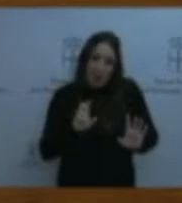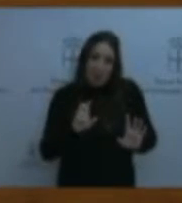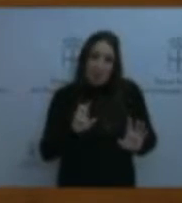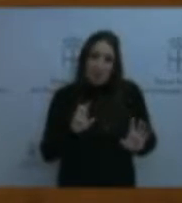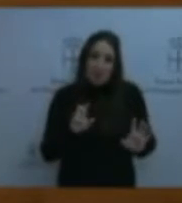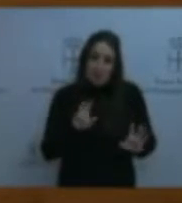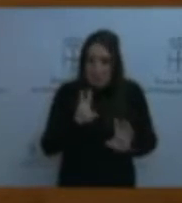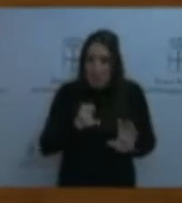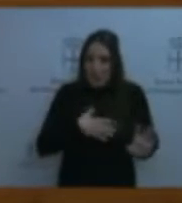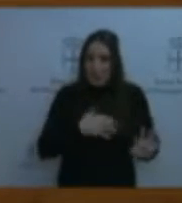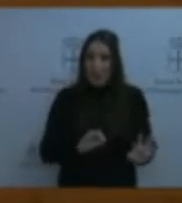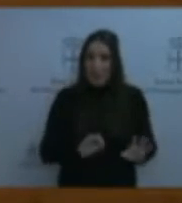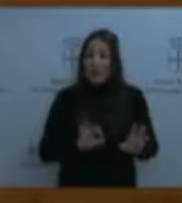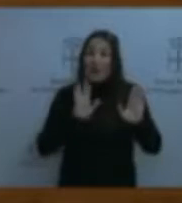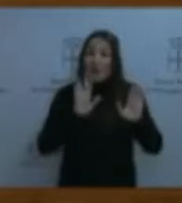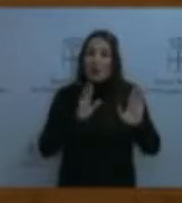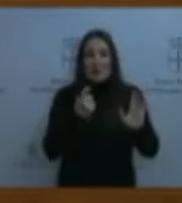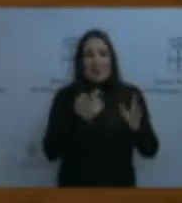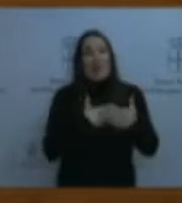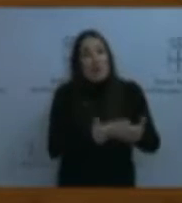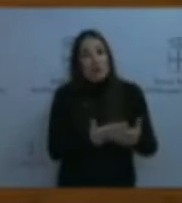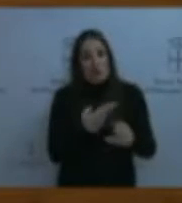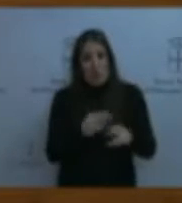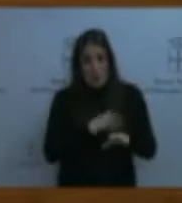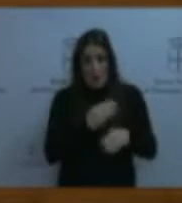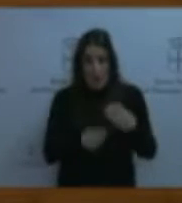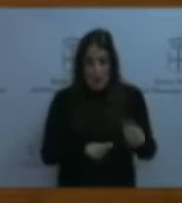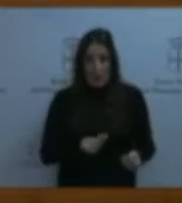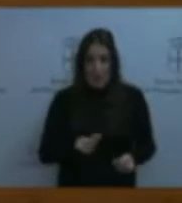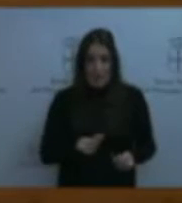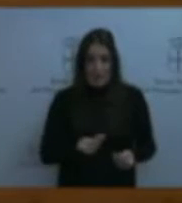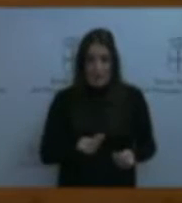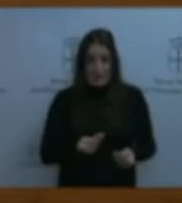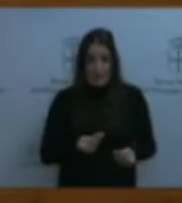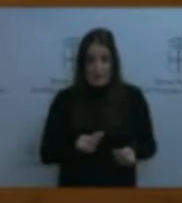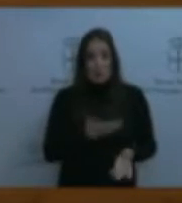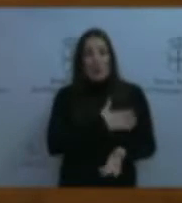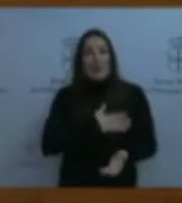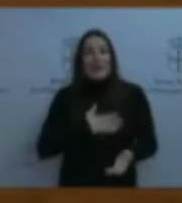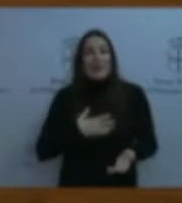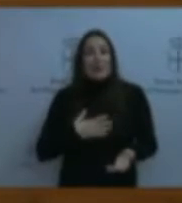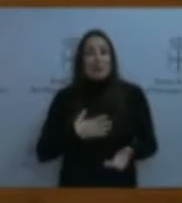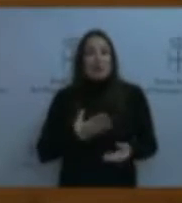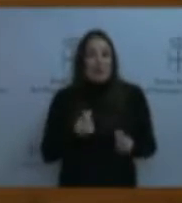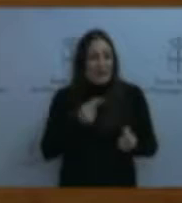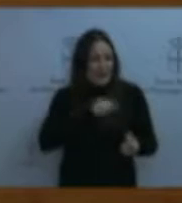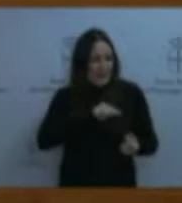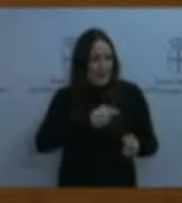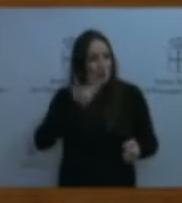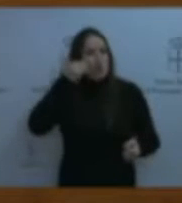se puede hacer. Otra cosa es que haya voluntad para hacerla. Creemos que nos tenemos que sentir muy